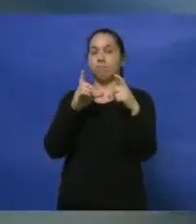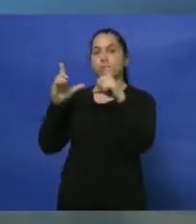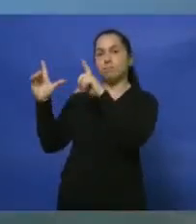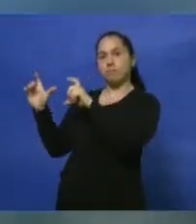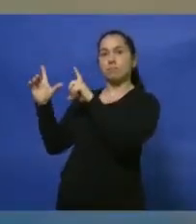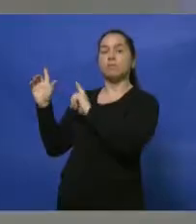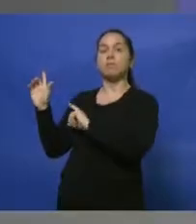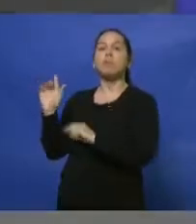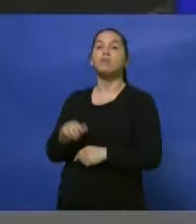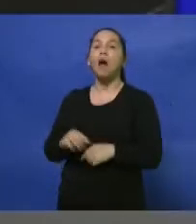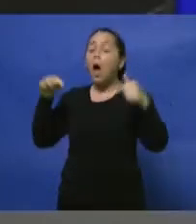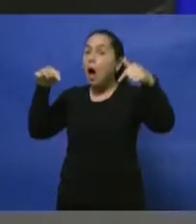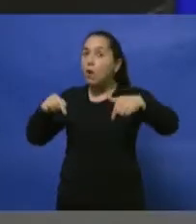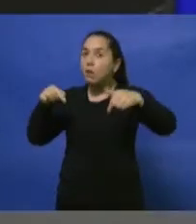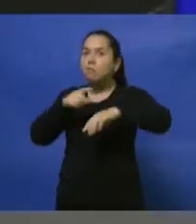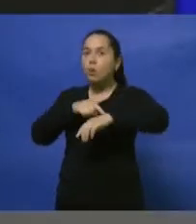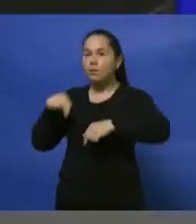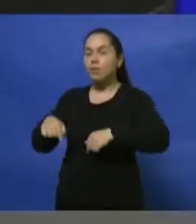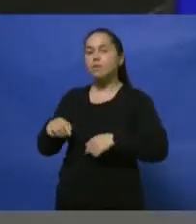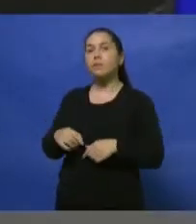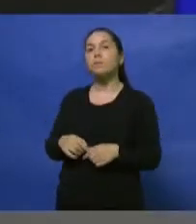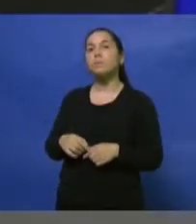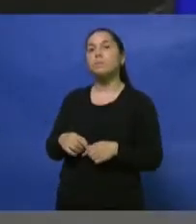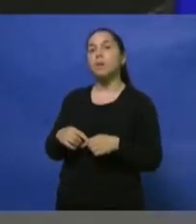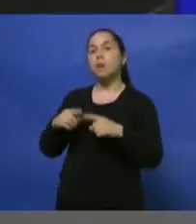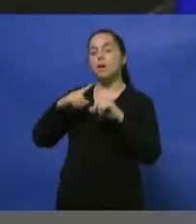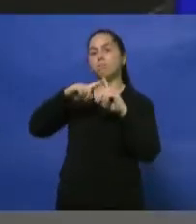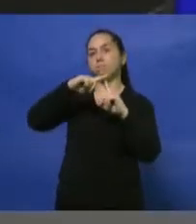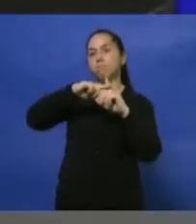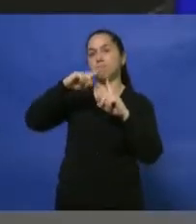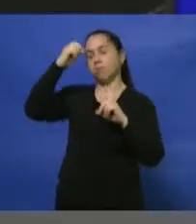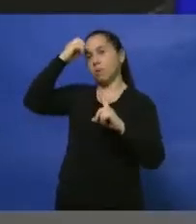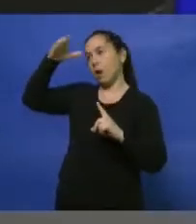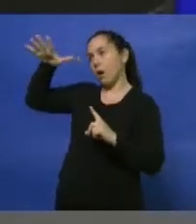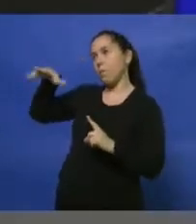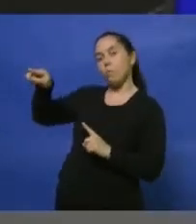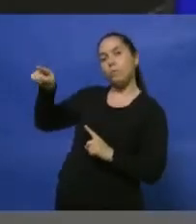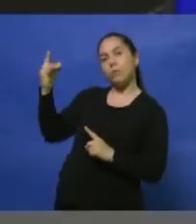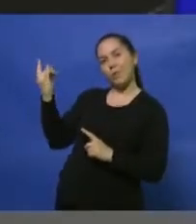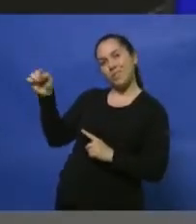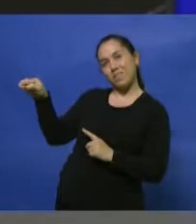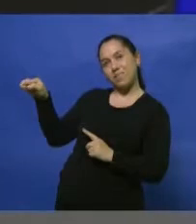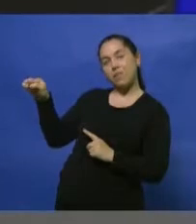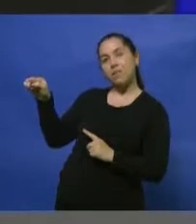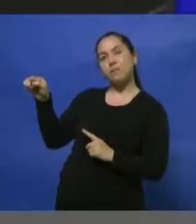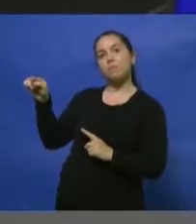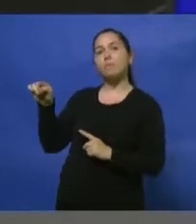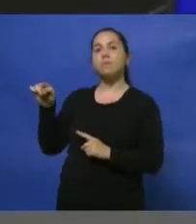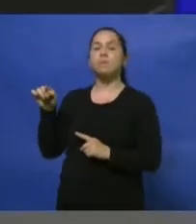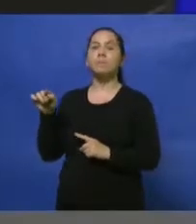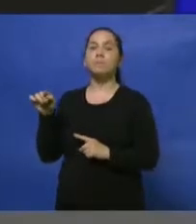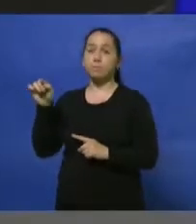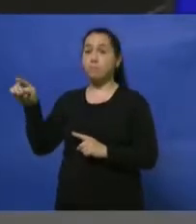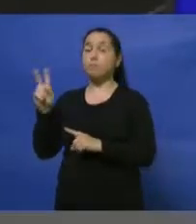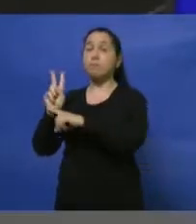esto está pasando ahora y esta es la medición que tenemos en el campus de nuestra universidad. La Universidad Nacional de Villa María tiene un campus en